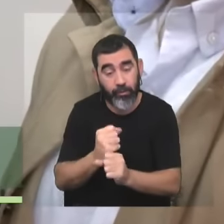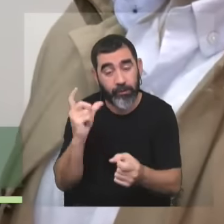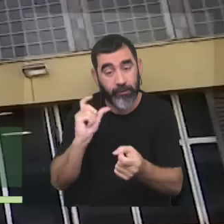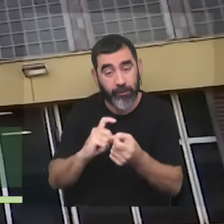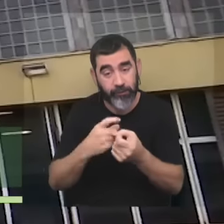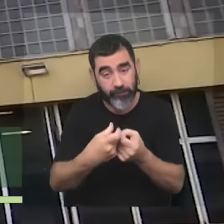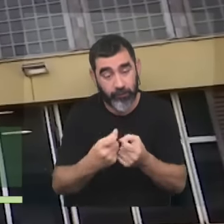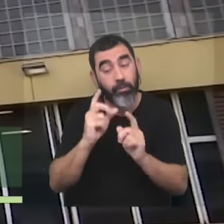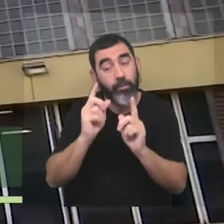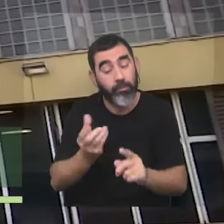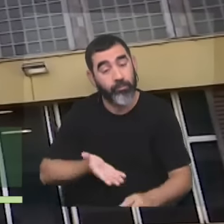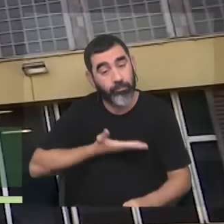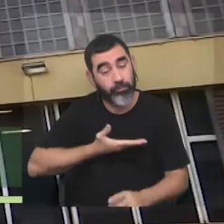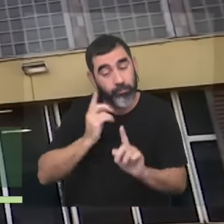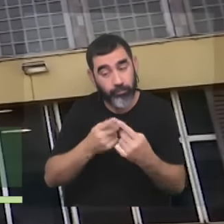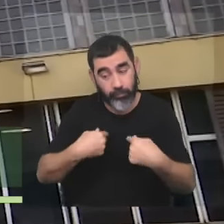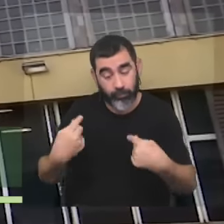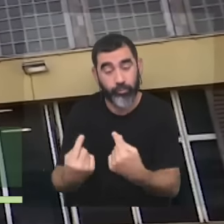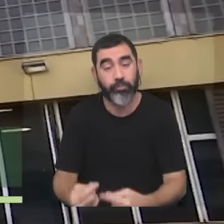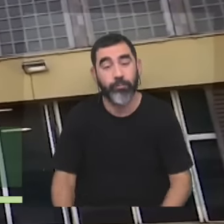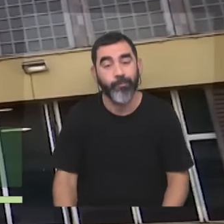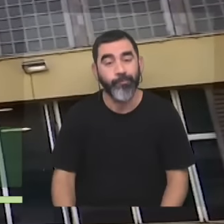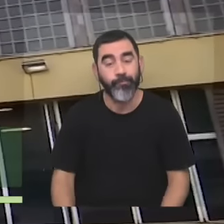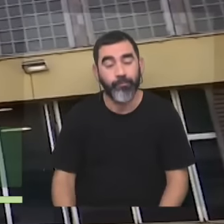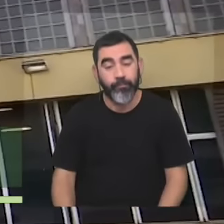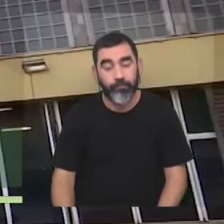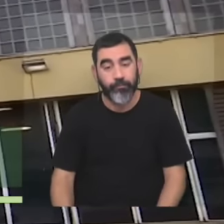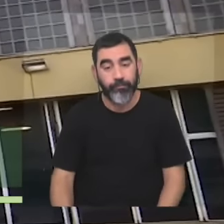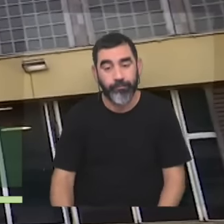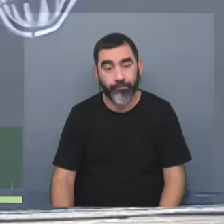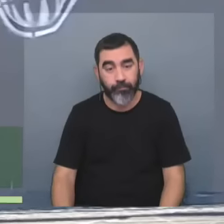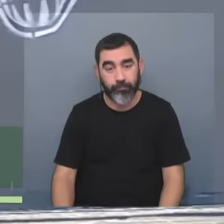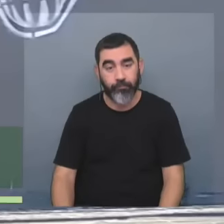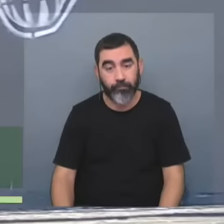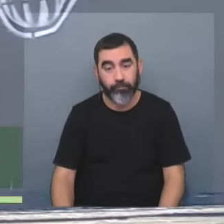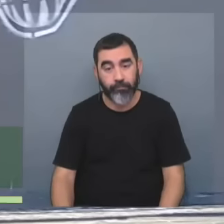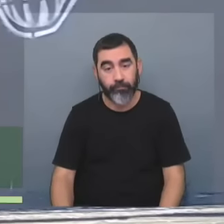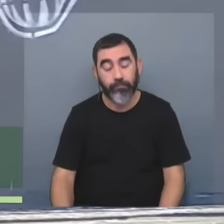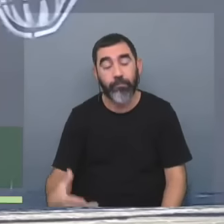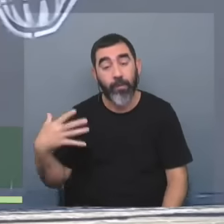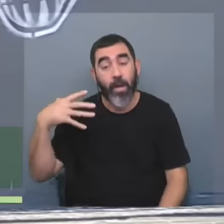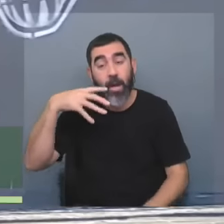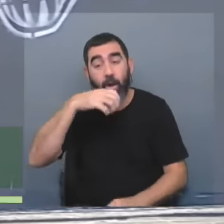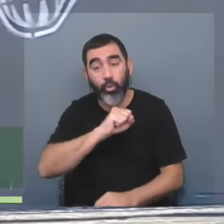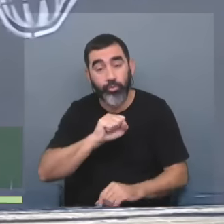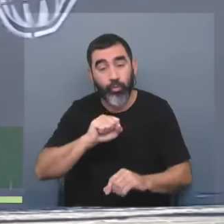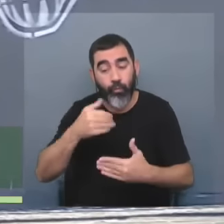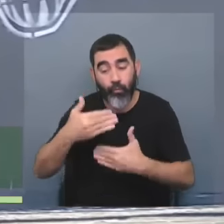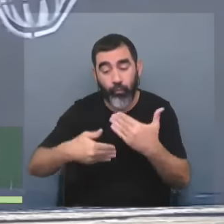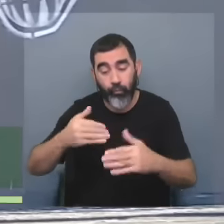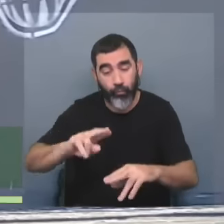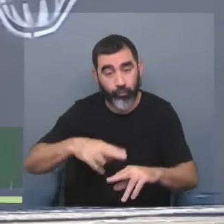al sindicato que eso también es la prioridad para nosotros que bueno en principio a partir del mes de agosto ya va a estar operativa